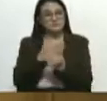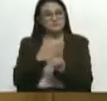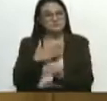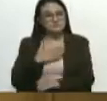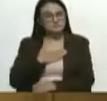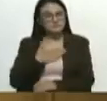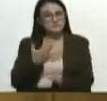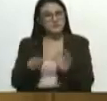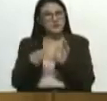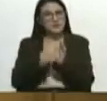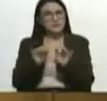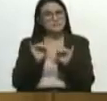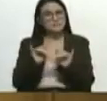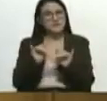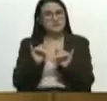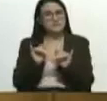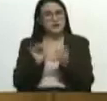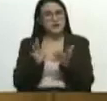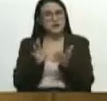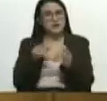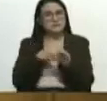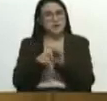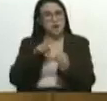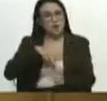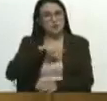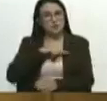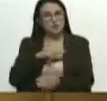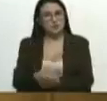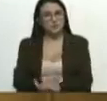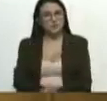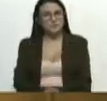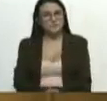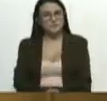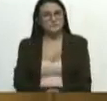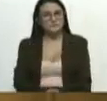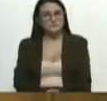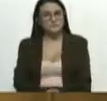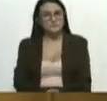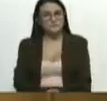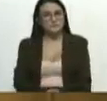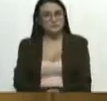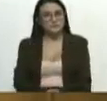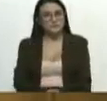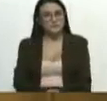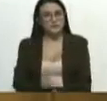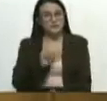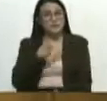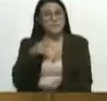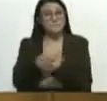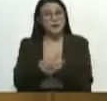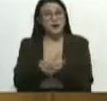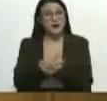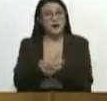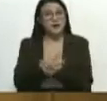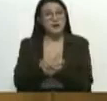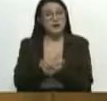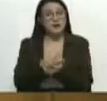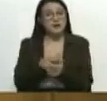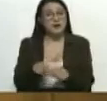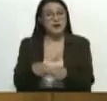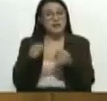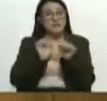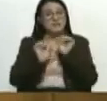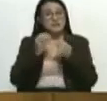someterlo a las mismas privaciones a que se nos sometieron a nosotros, y se pretende hacerle pagar por el crimen de defender la